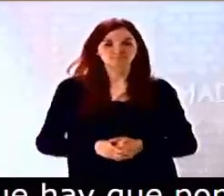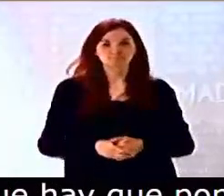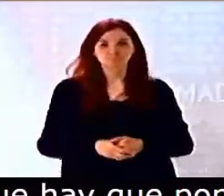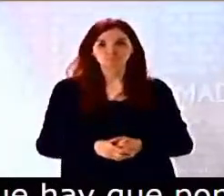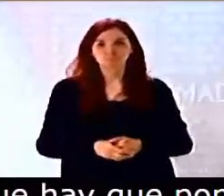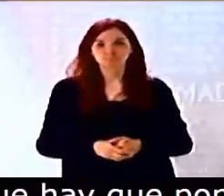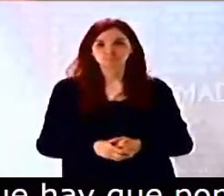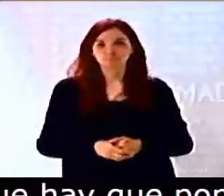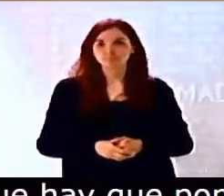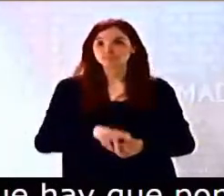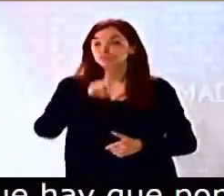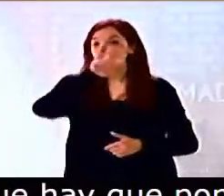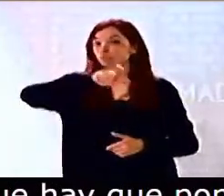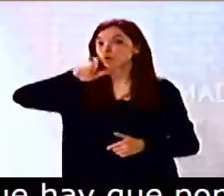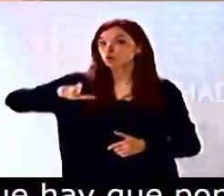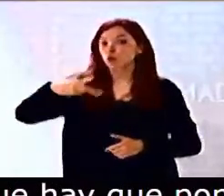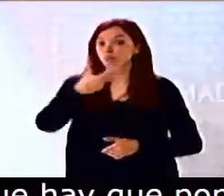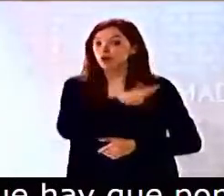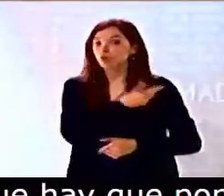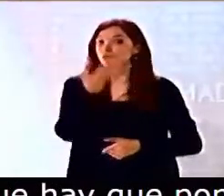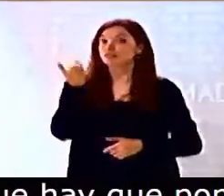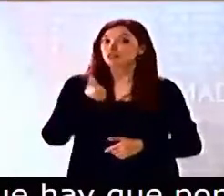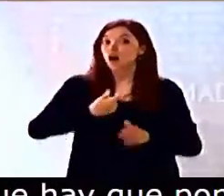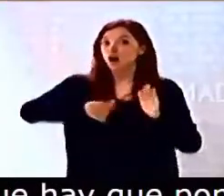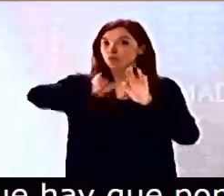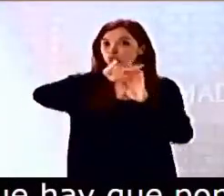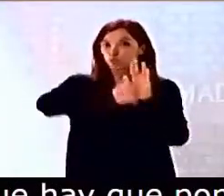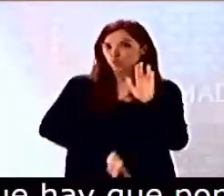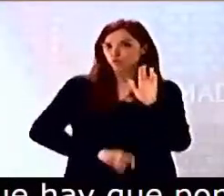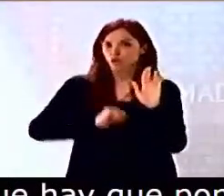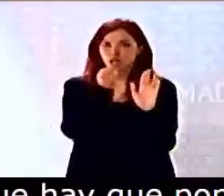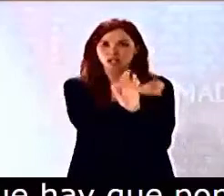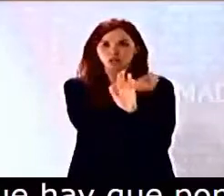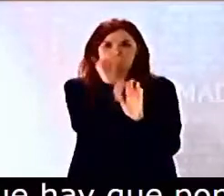Como las personas vacunadas están registradas,